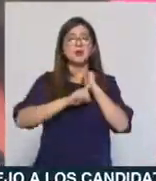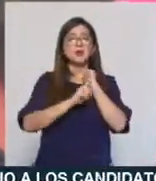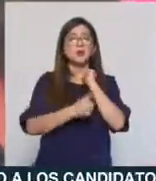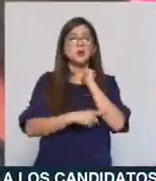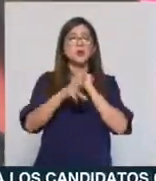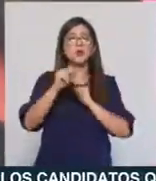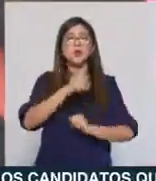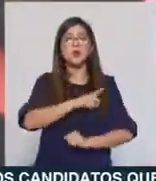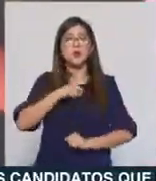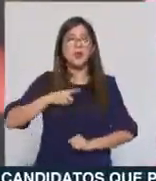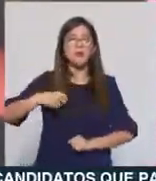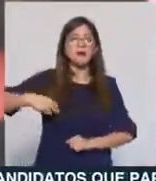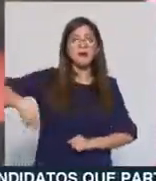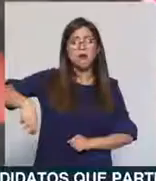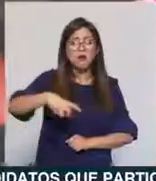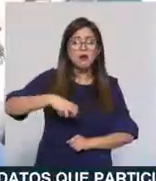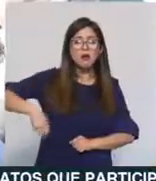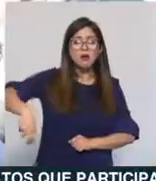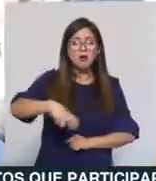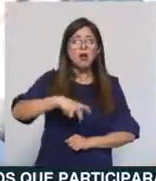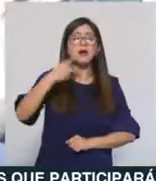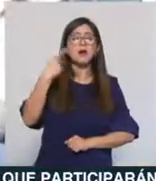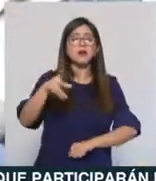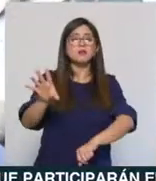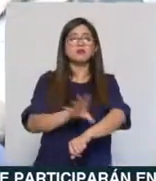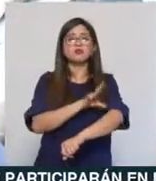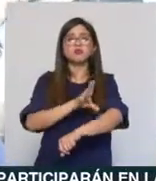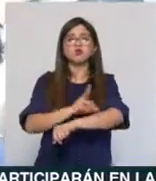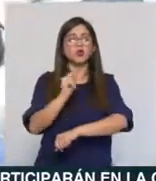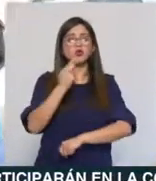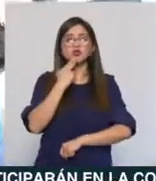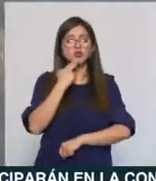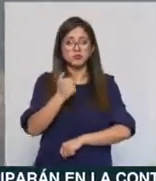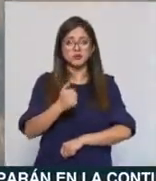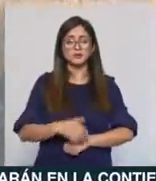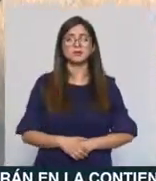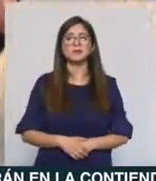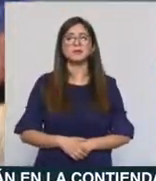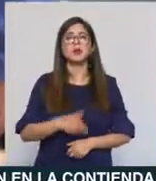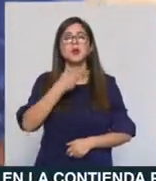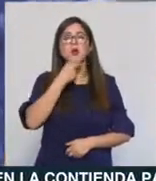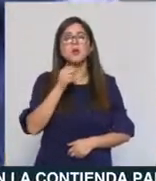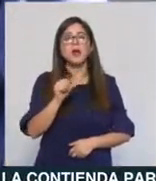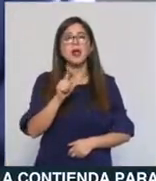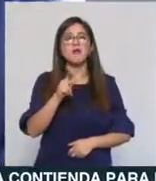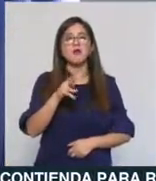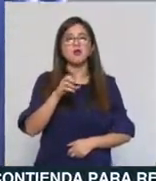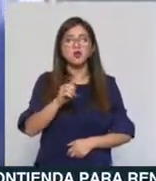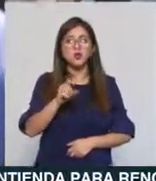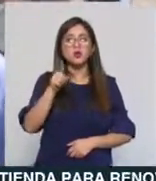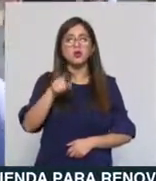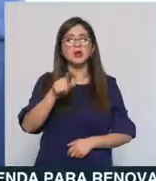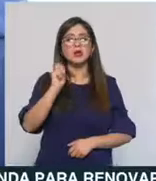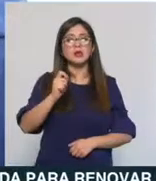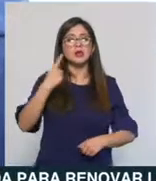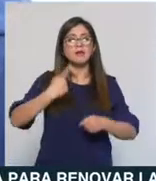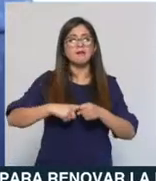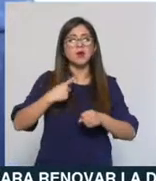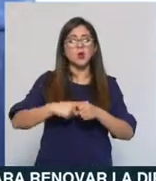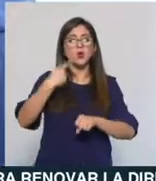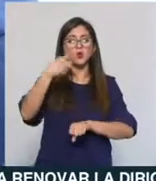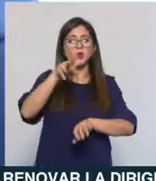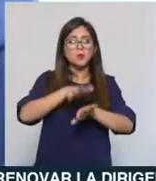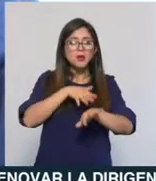ya que las escaleras mecánicas no sirven. Don Alfonso, de 63 años, padece una enfermedad en el pie y